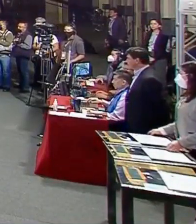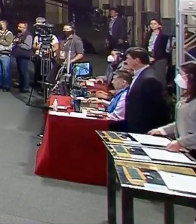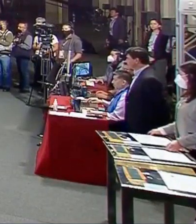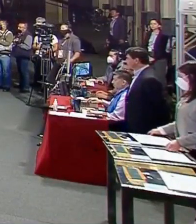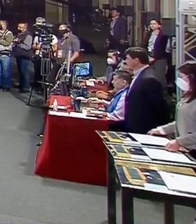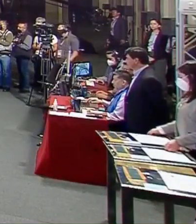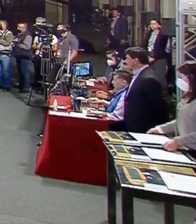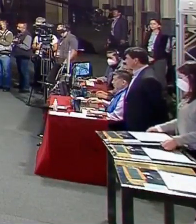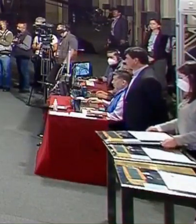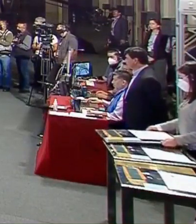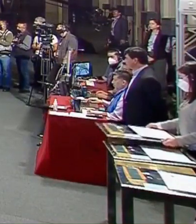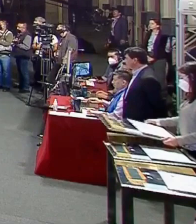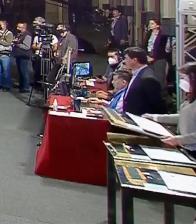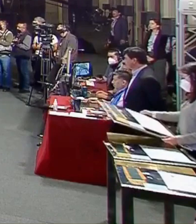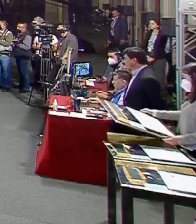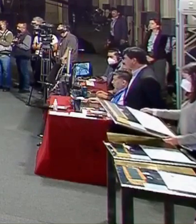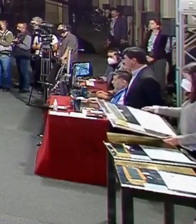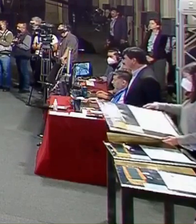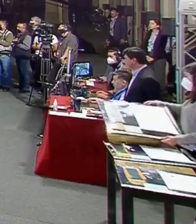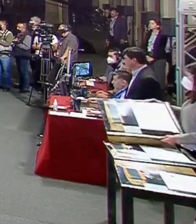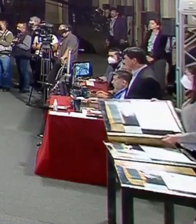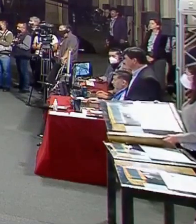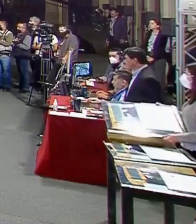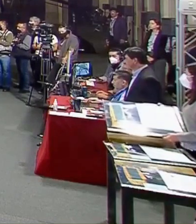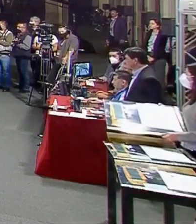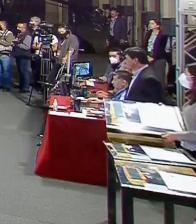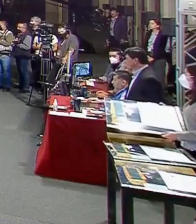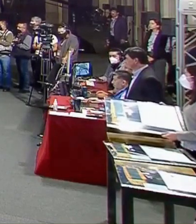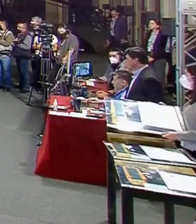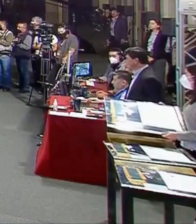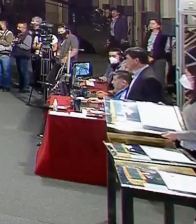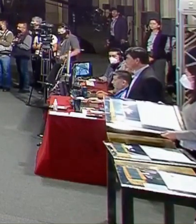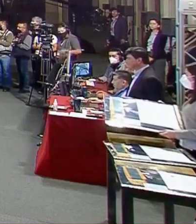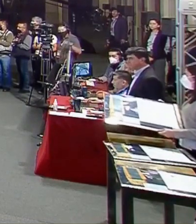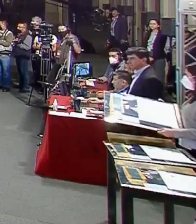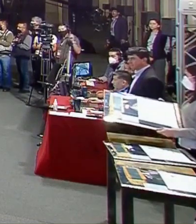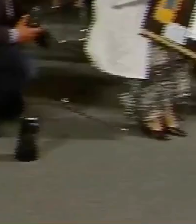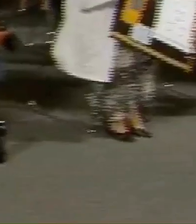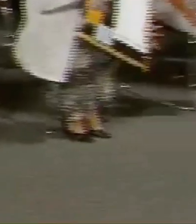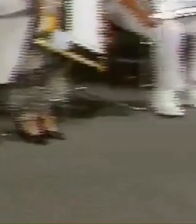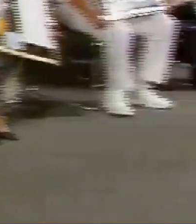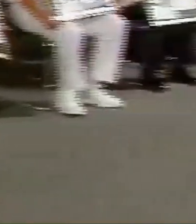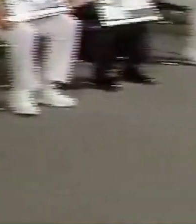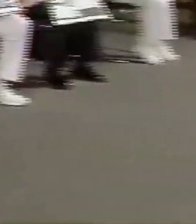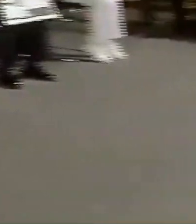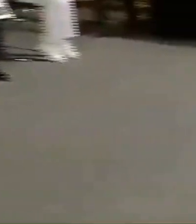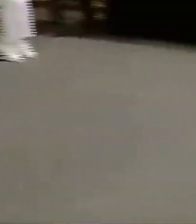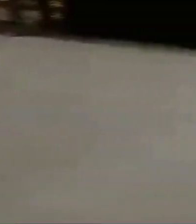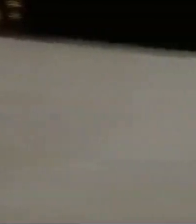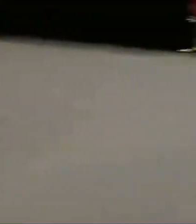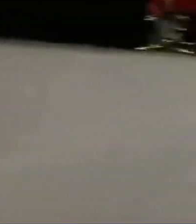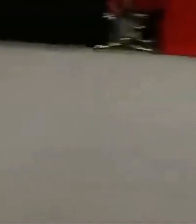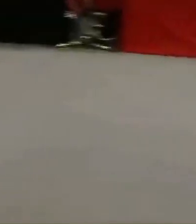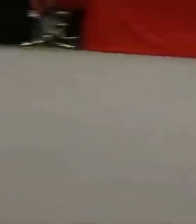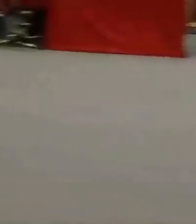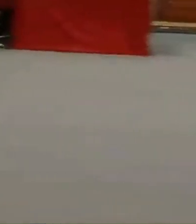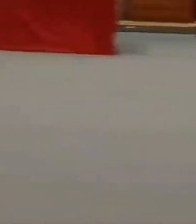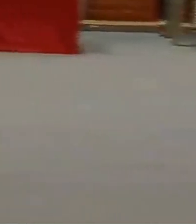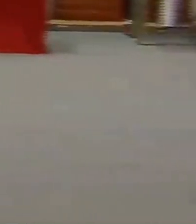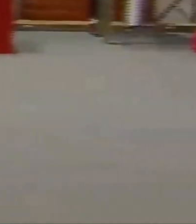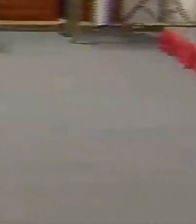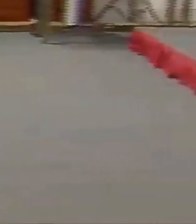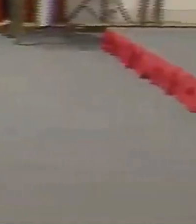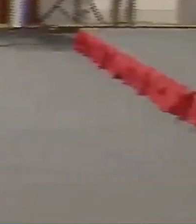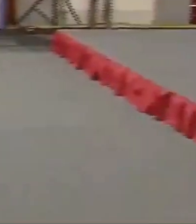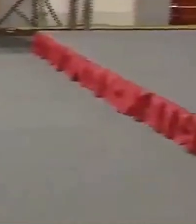Por parte del Instituto de Seguridad y Servicios Sociales de los Trabajadores del Estado, el médico Alejandro Sandoval Castro,